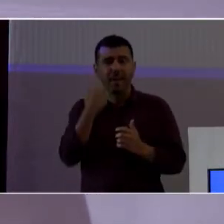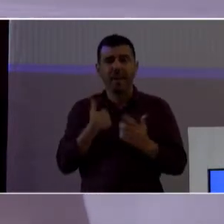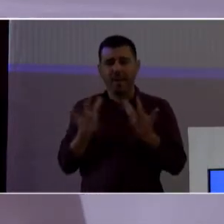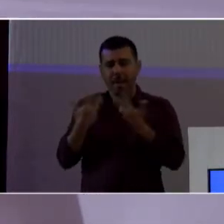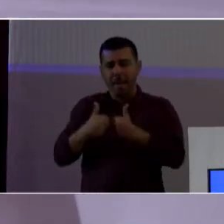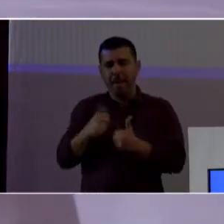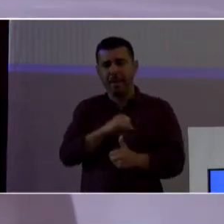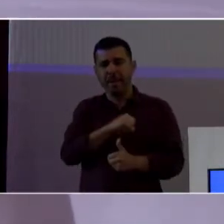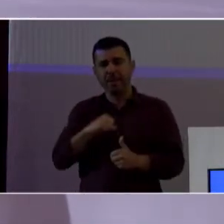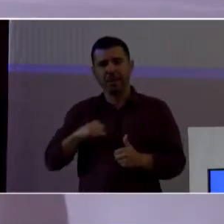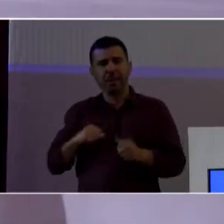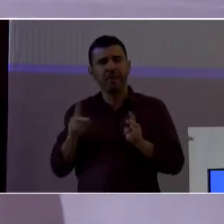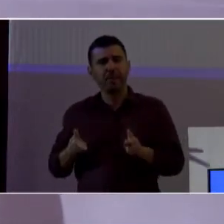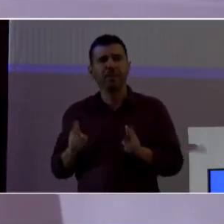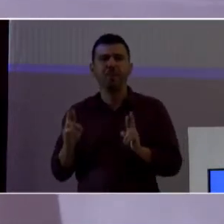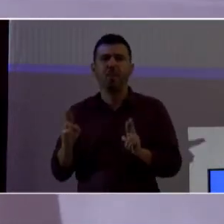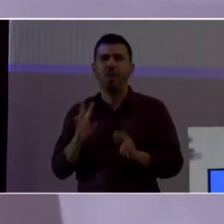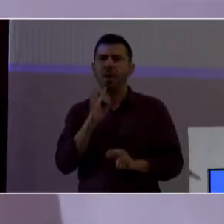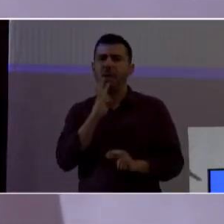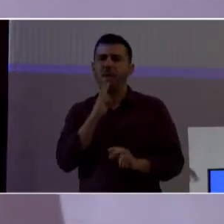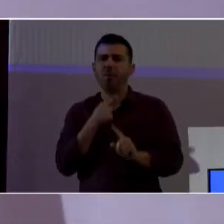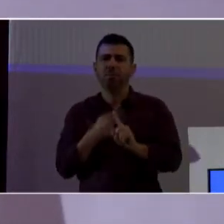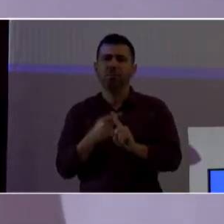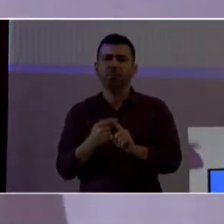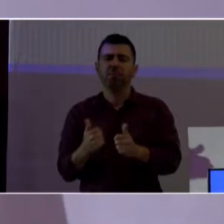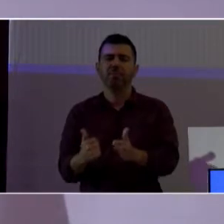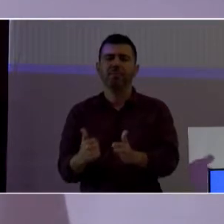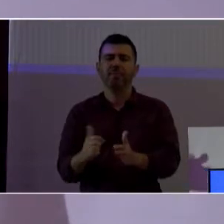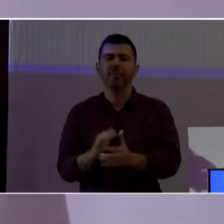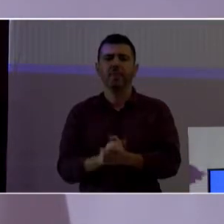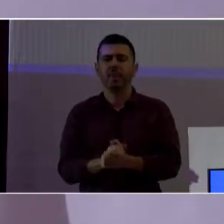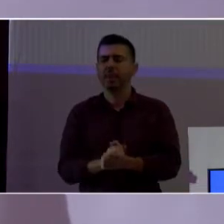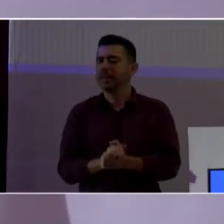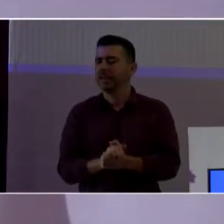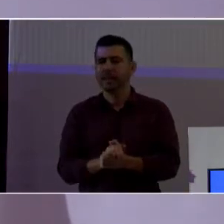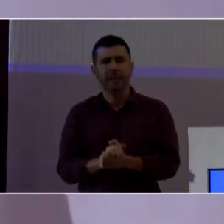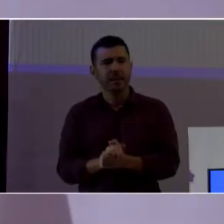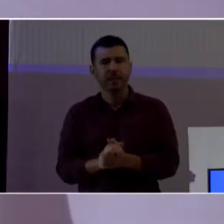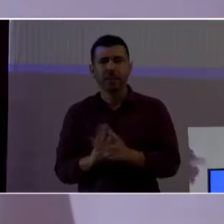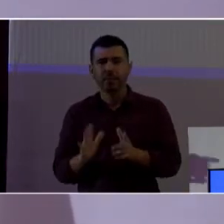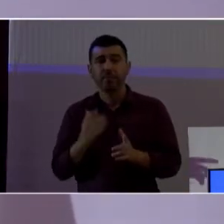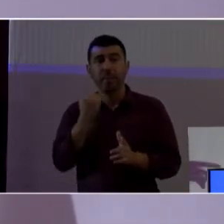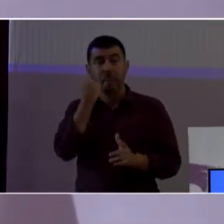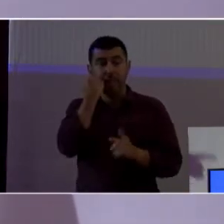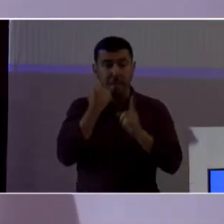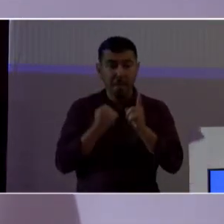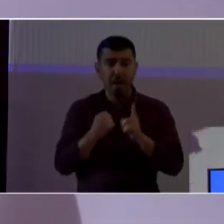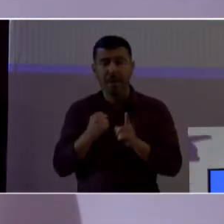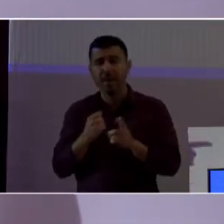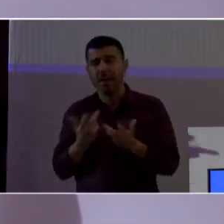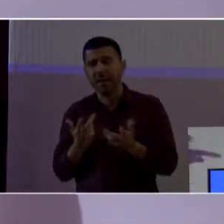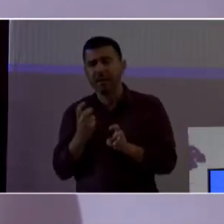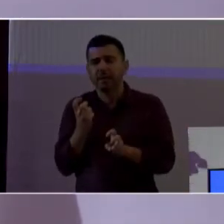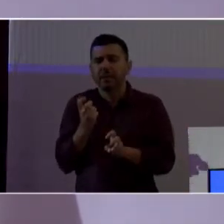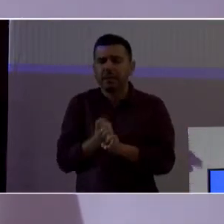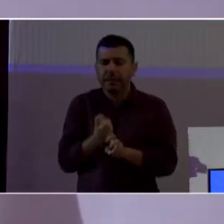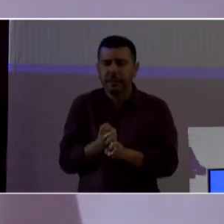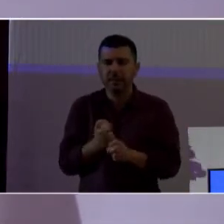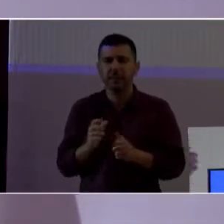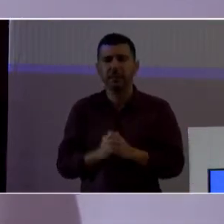dice vulgarmente, porque sí ha sido muy difícil que por medio de la